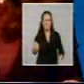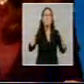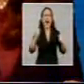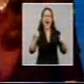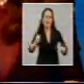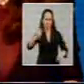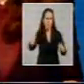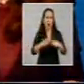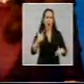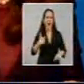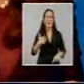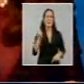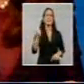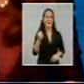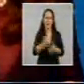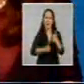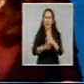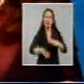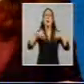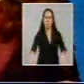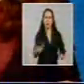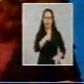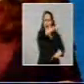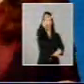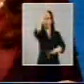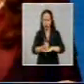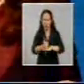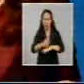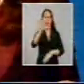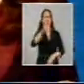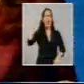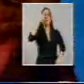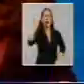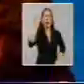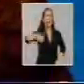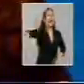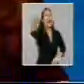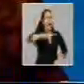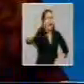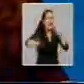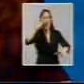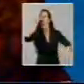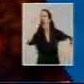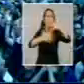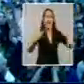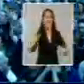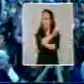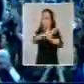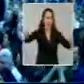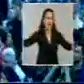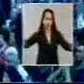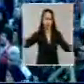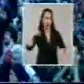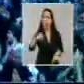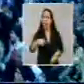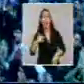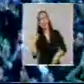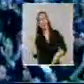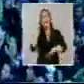Argentina. Por eso vine hoy a La Pampa, que nadie se confunda. No